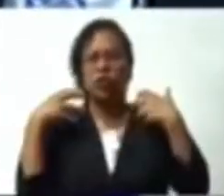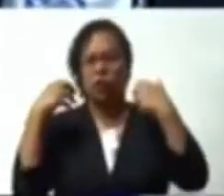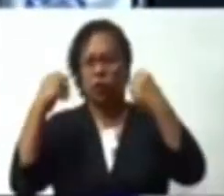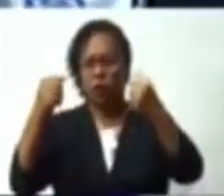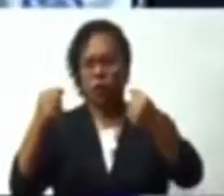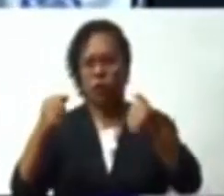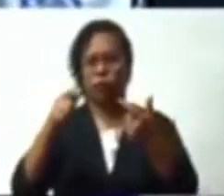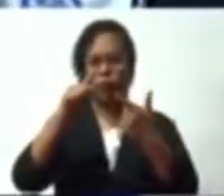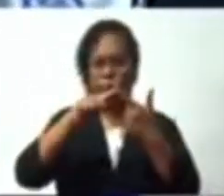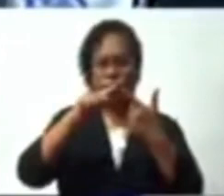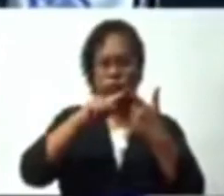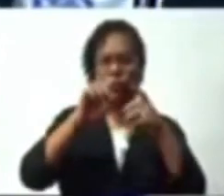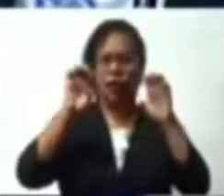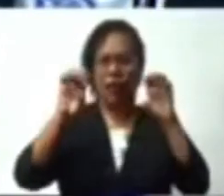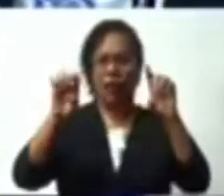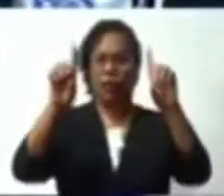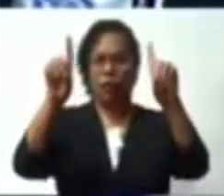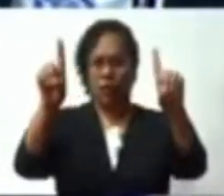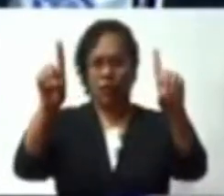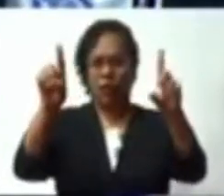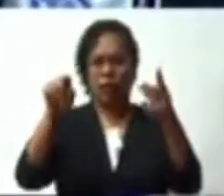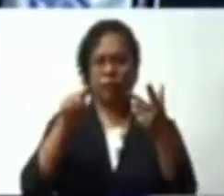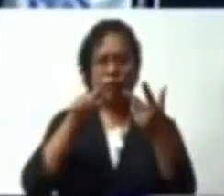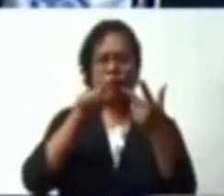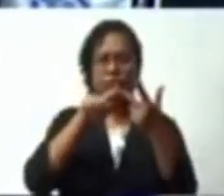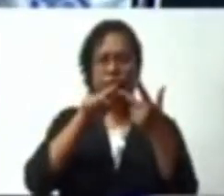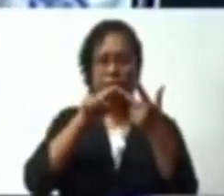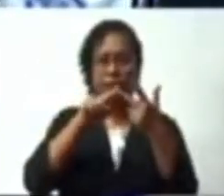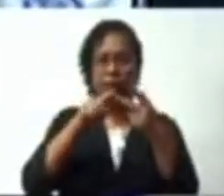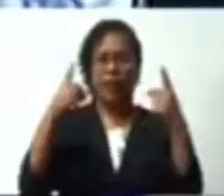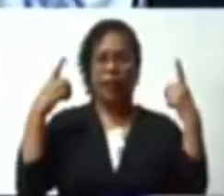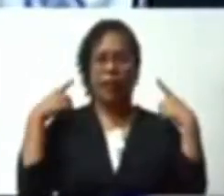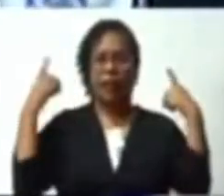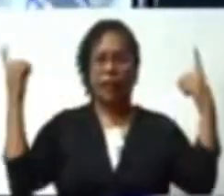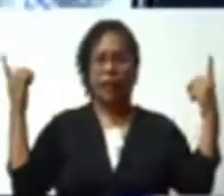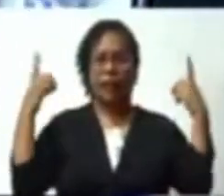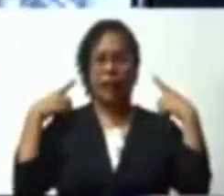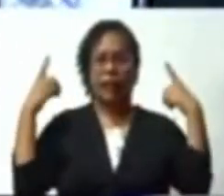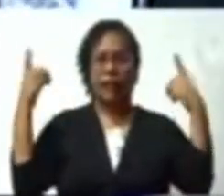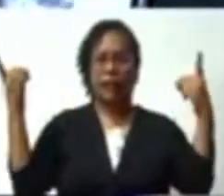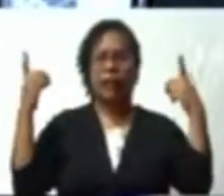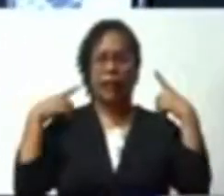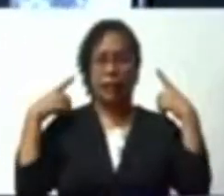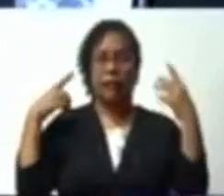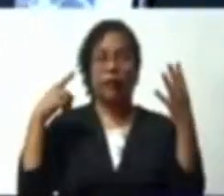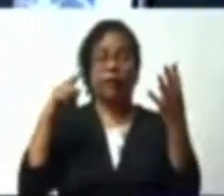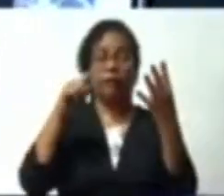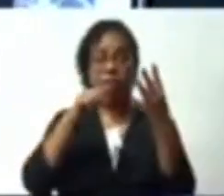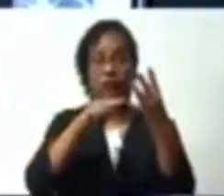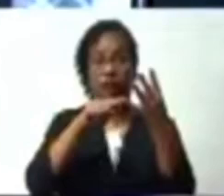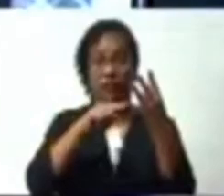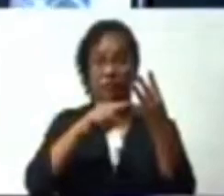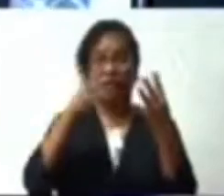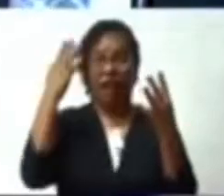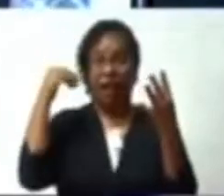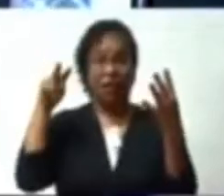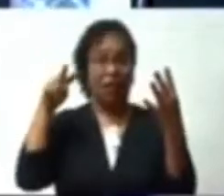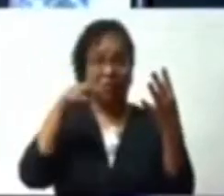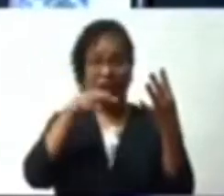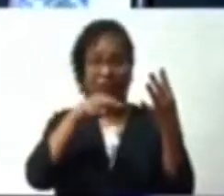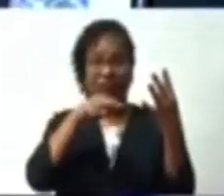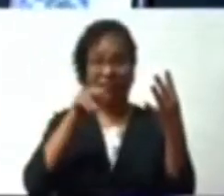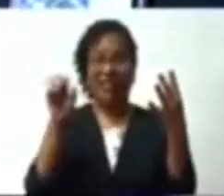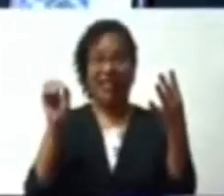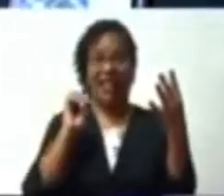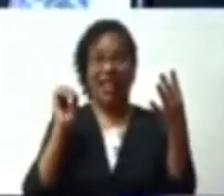sector deporte y un sector olvidado y marginado a